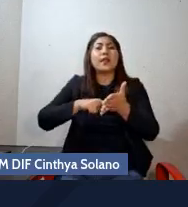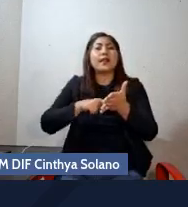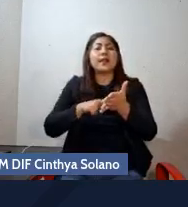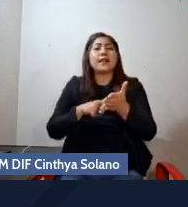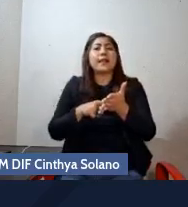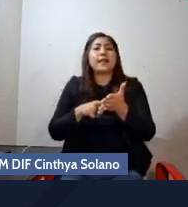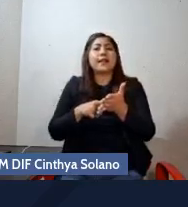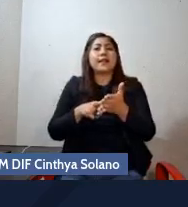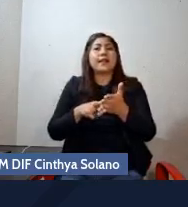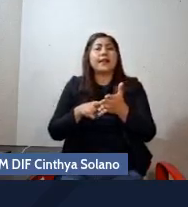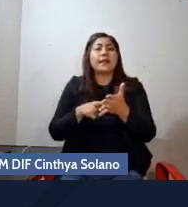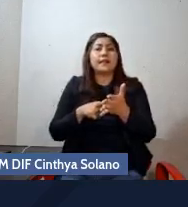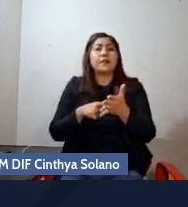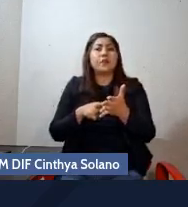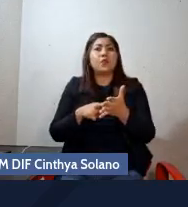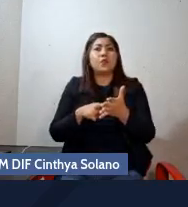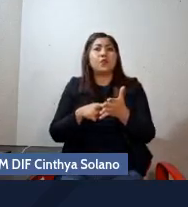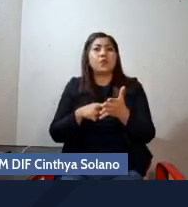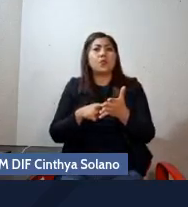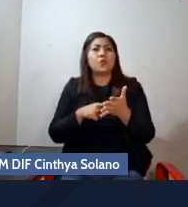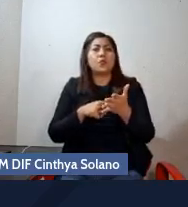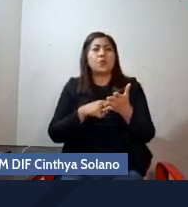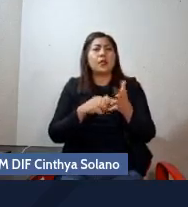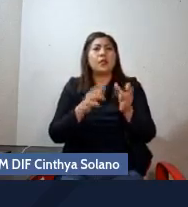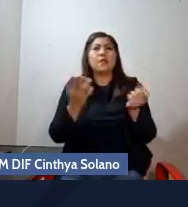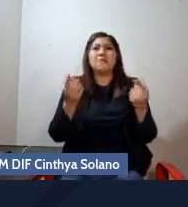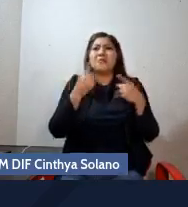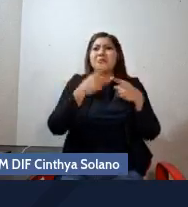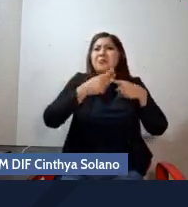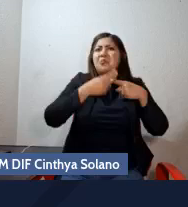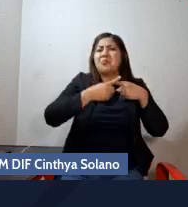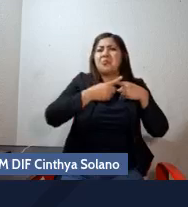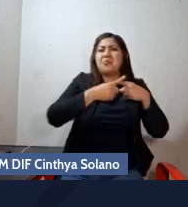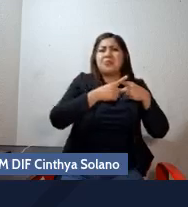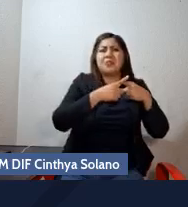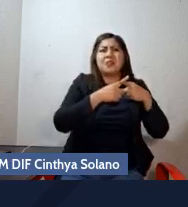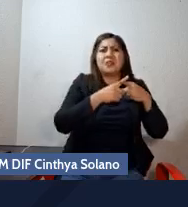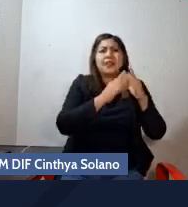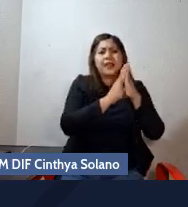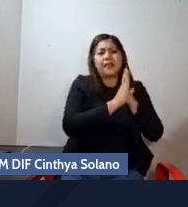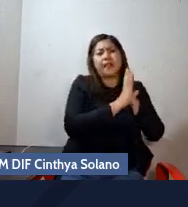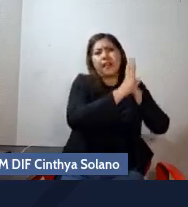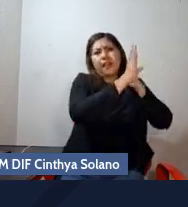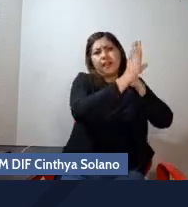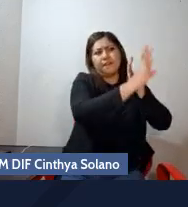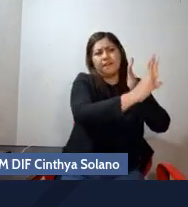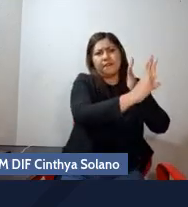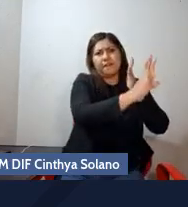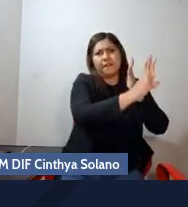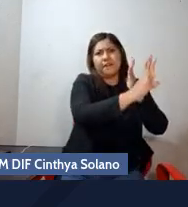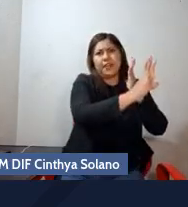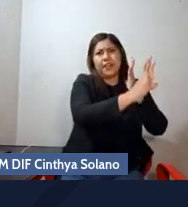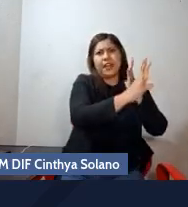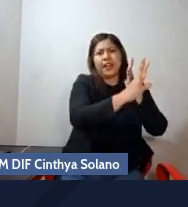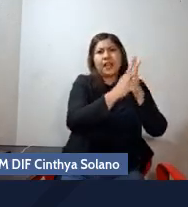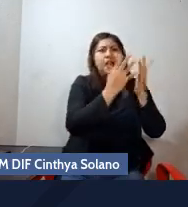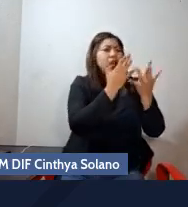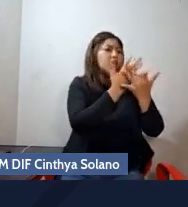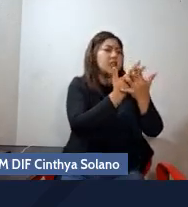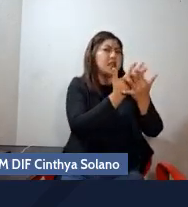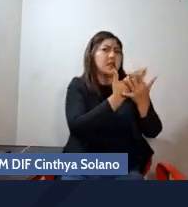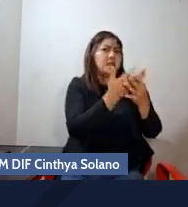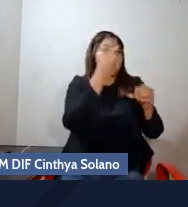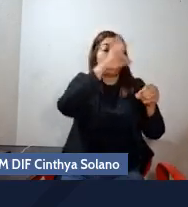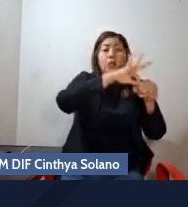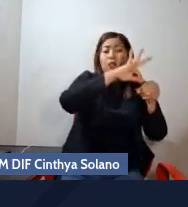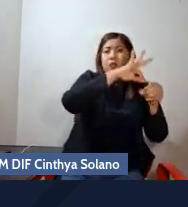Fue en una casilla, en la fila, esperando en la casilla pasar a emitir el voto. Fue en